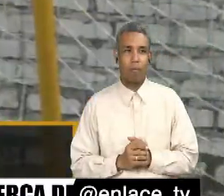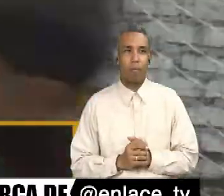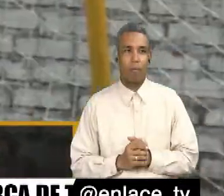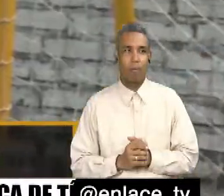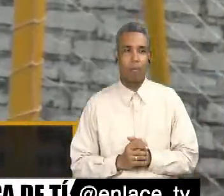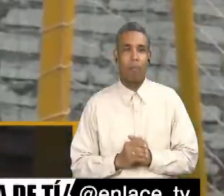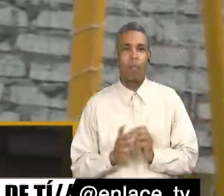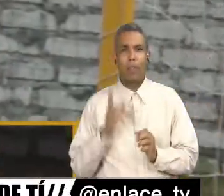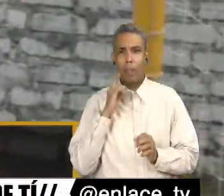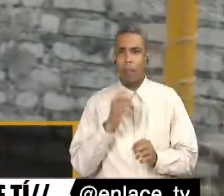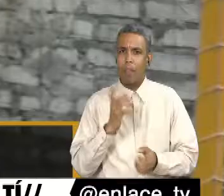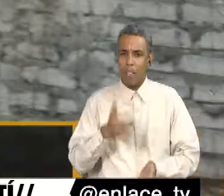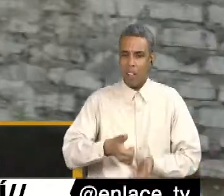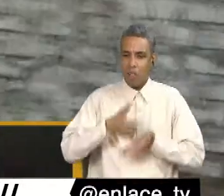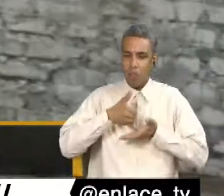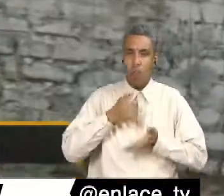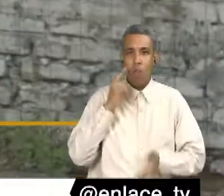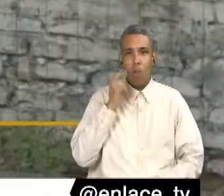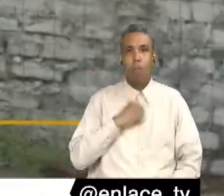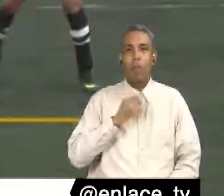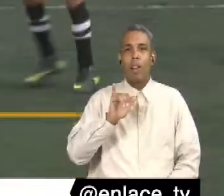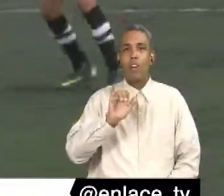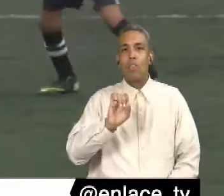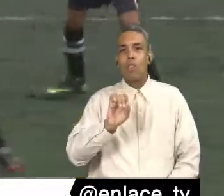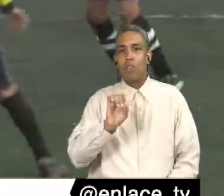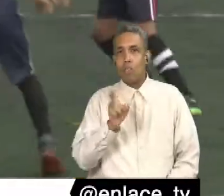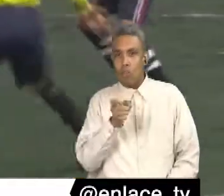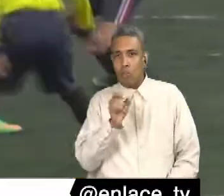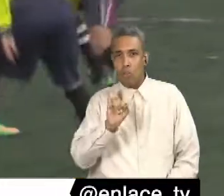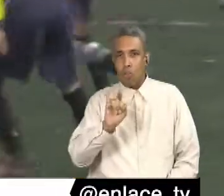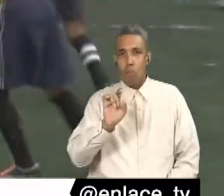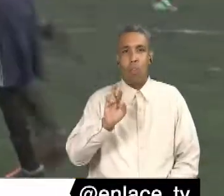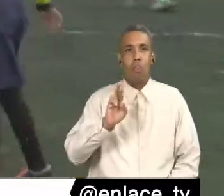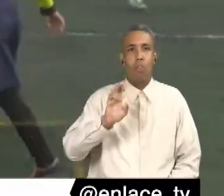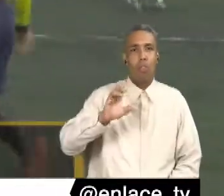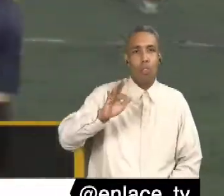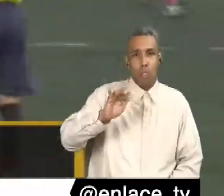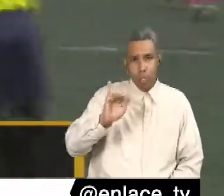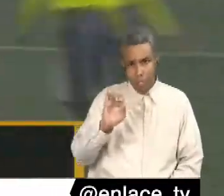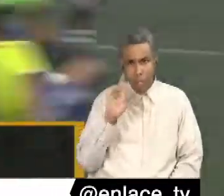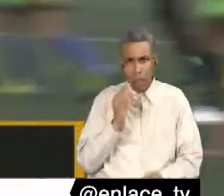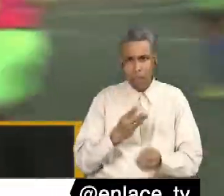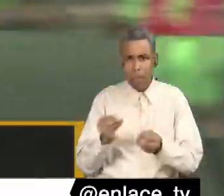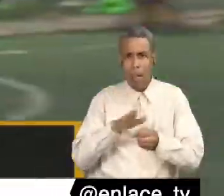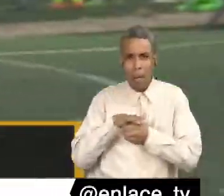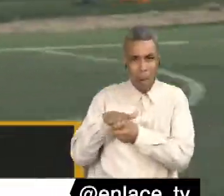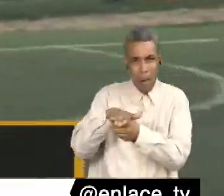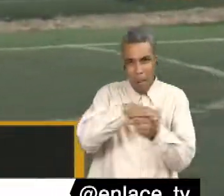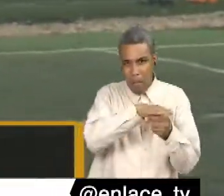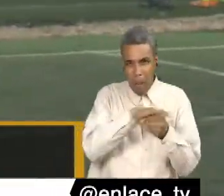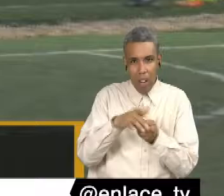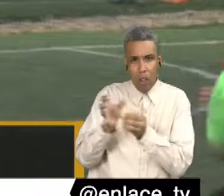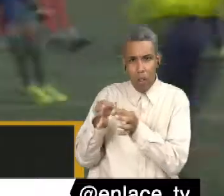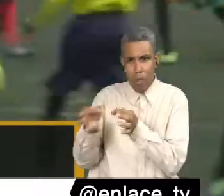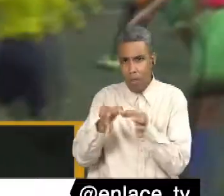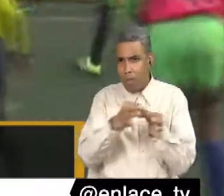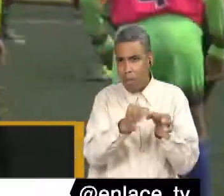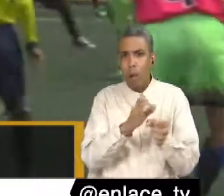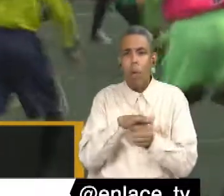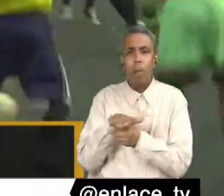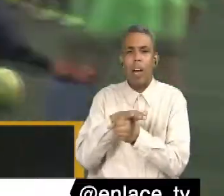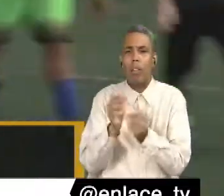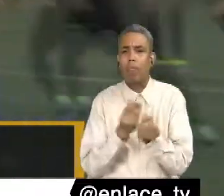de la Copa Yogurcito Fresca Leche en Barranca Bermeja. Cerca de 20 equipos de las diferentes comunas y corregimientos del puerto petrolero jugaron en esta